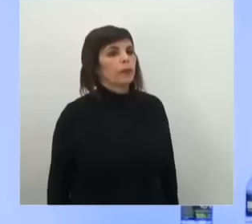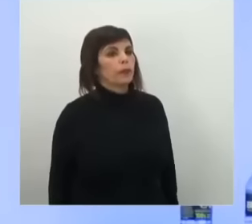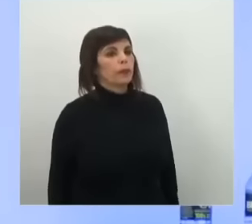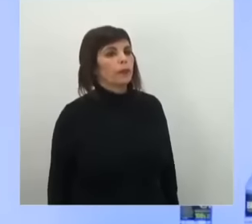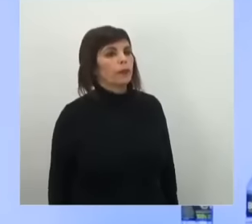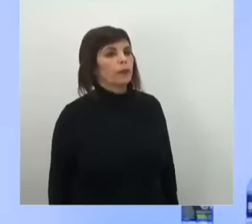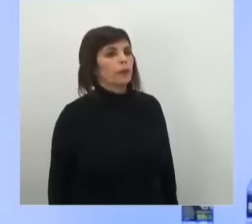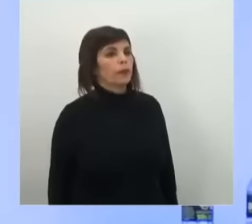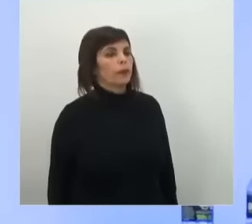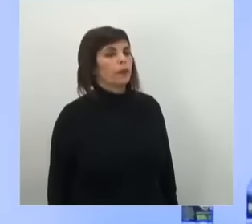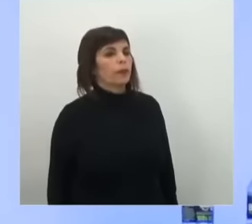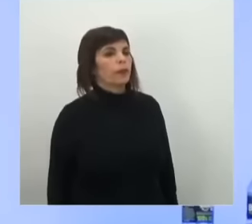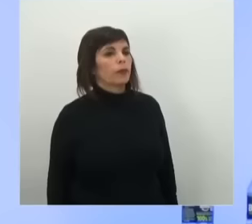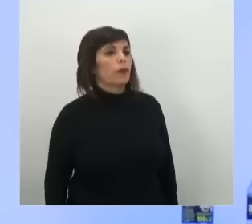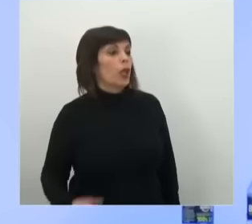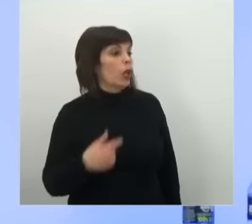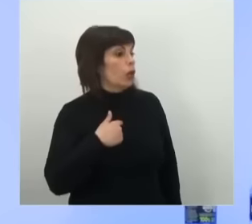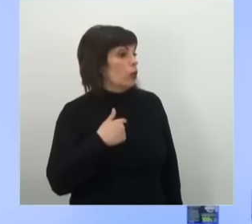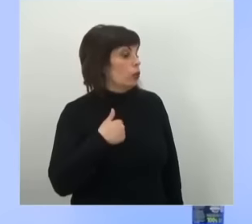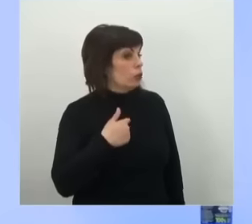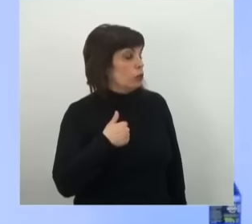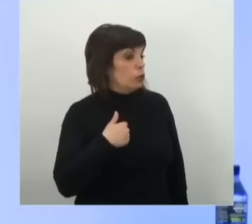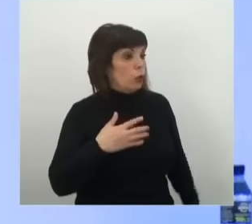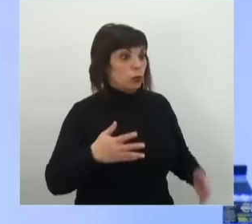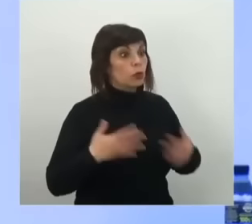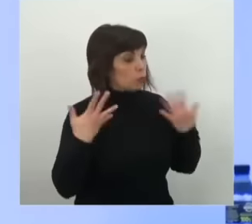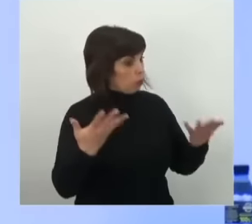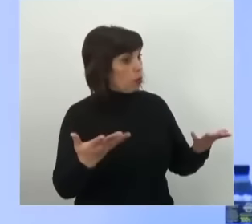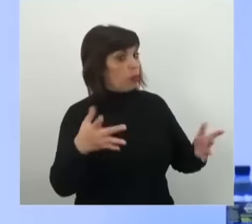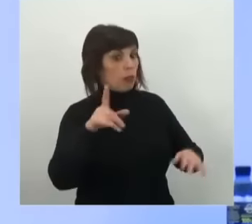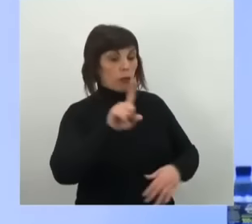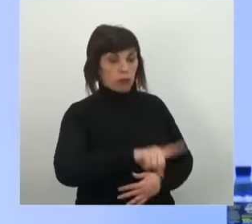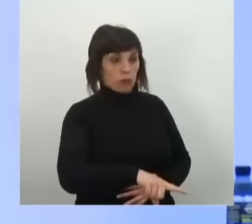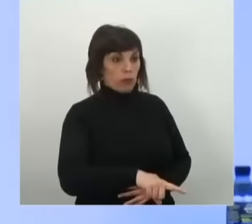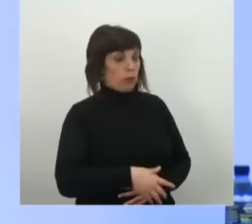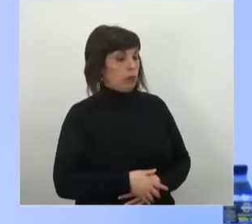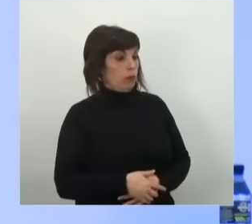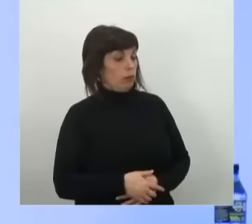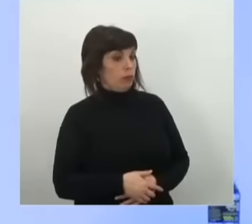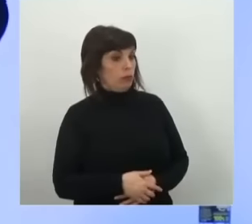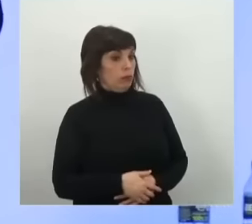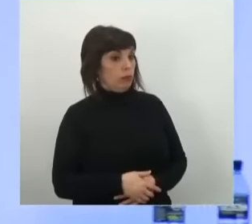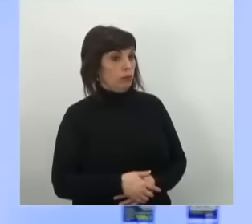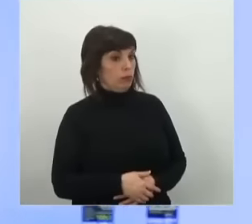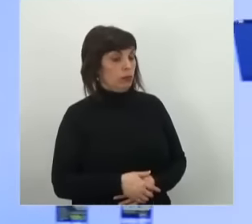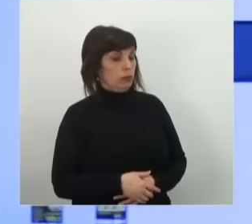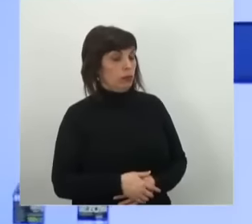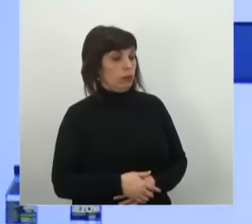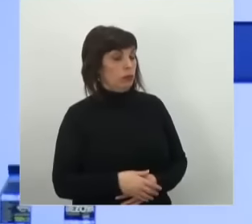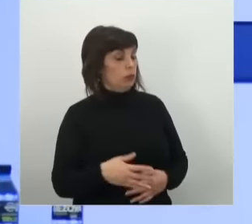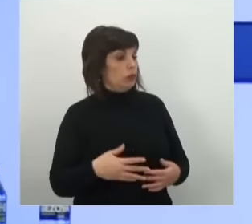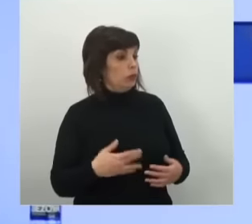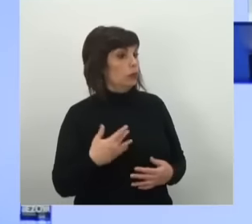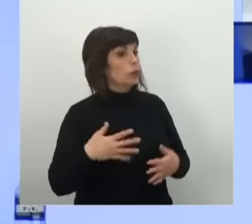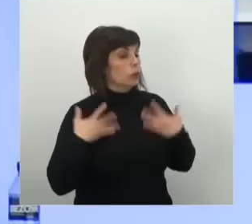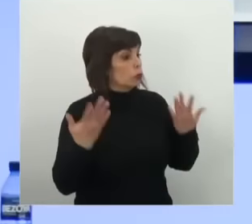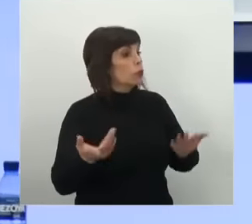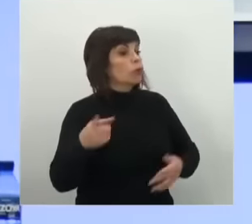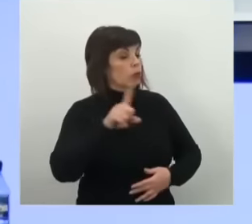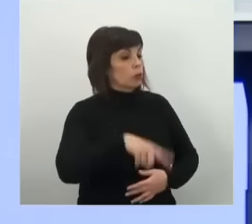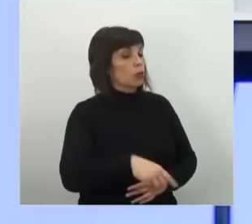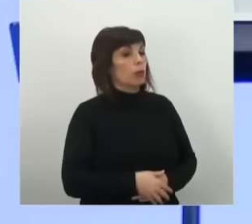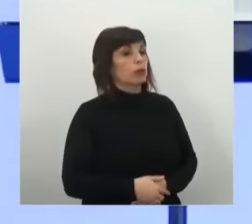igual que sorprendido como el usted está O sea no puedo negarlo que Estoy totalmente sorprendido igual que usted lo está